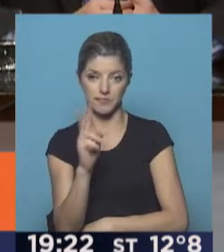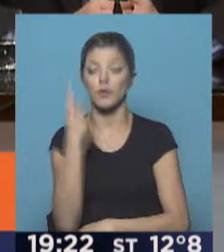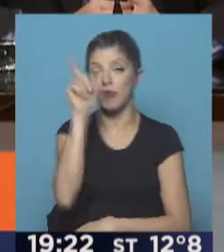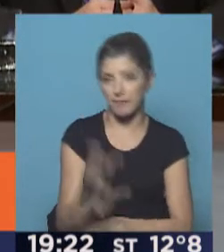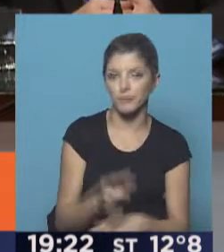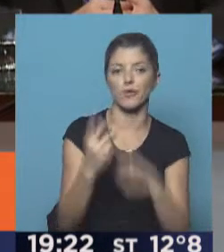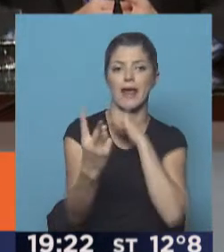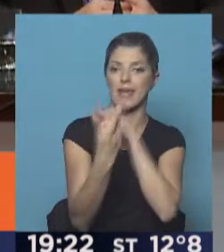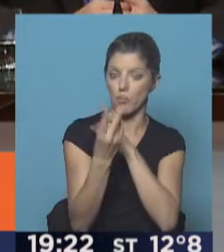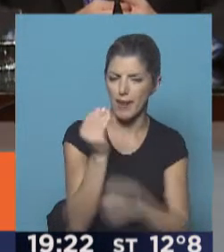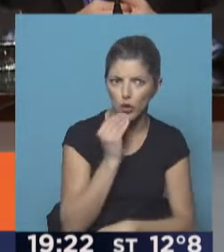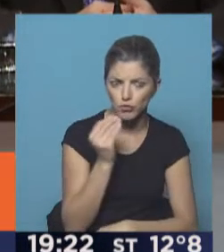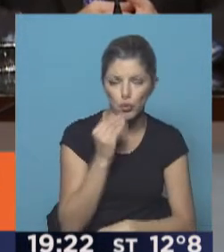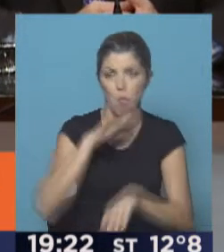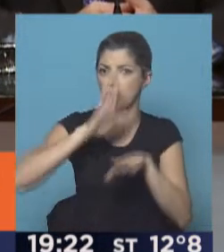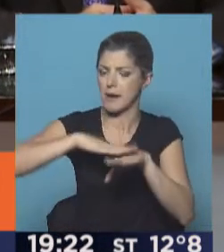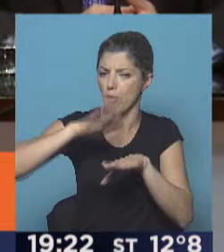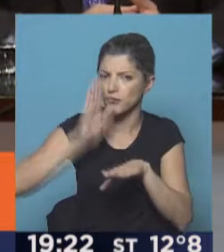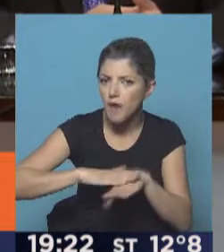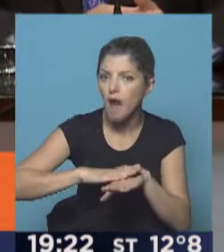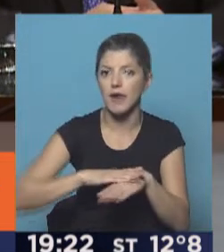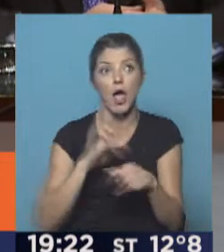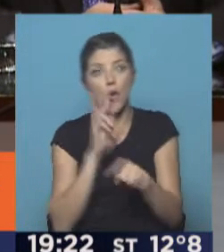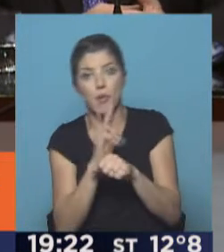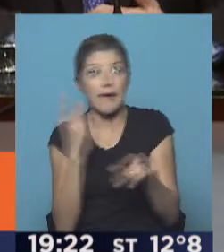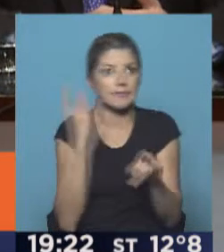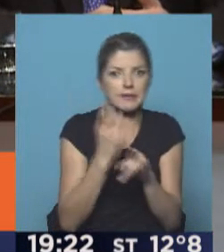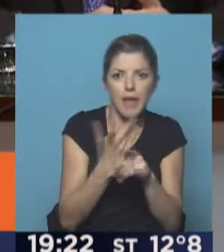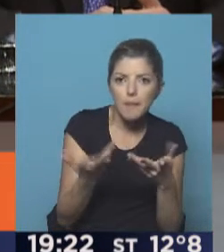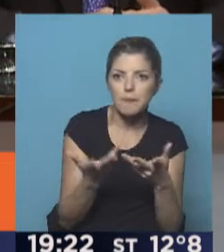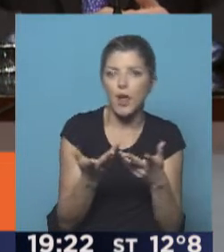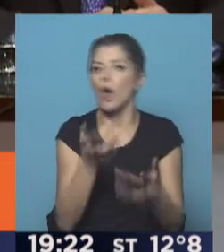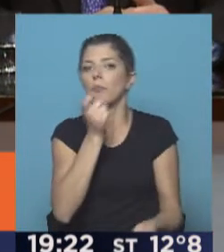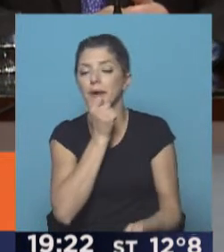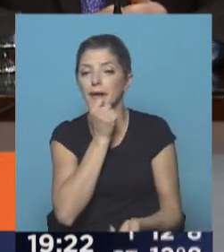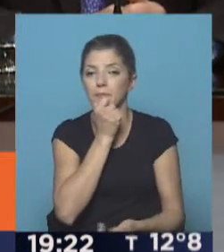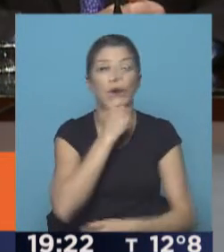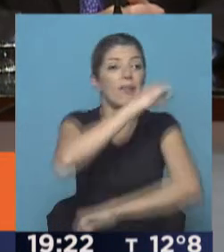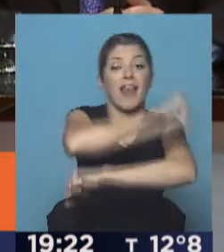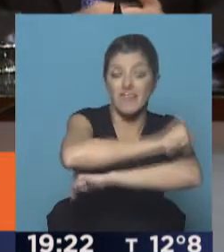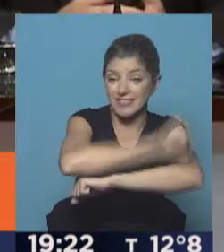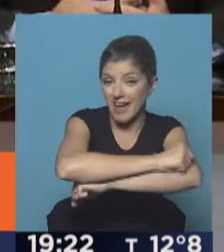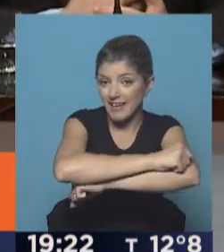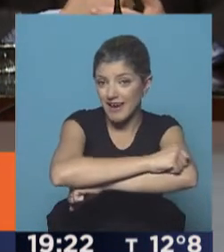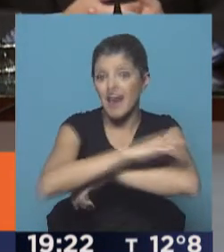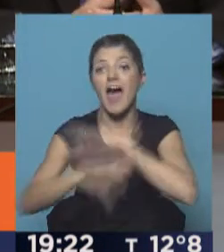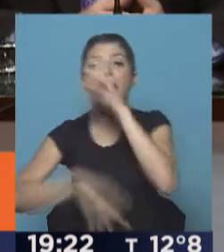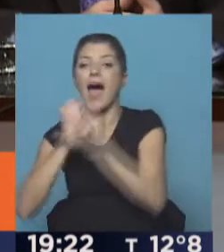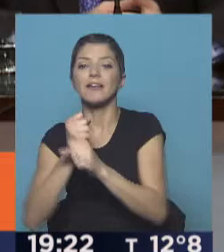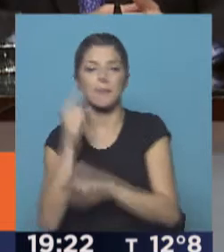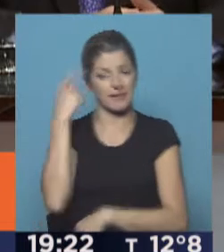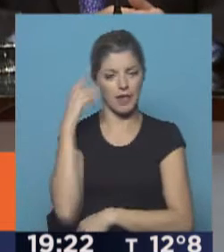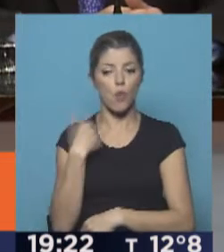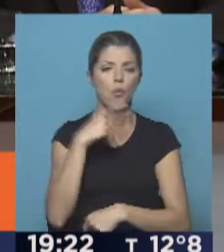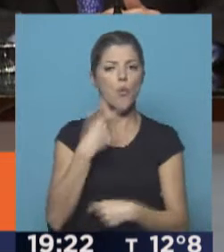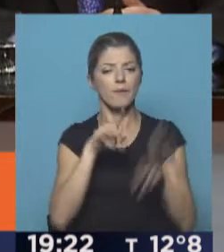ahorro energético, de responsabilidad, de tratar de cuidar desde las ventanas de su casa hasta cuántas estufas, si se va a trabajar y